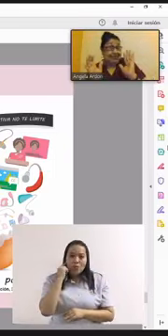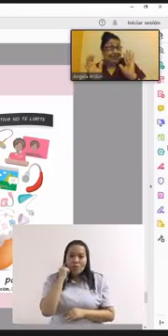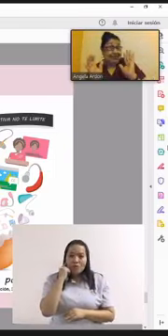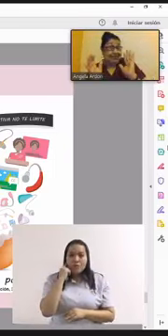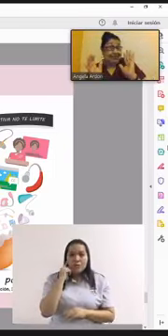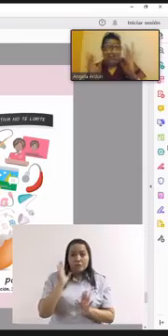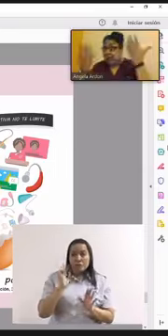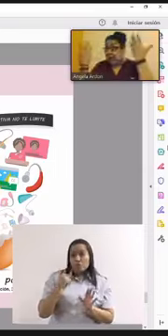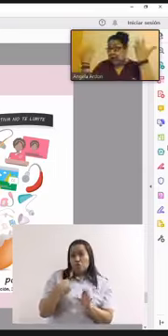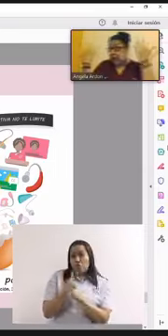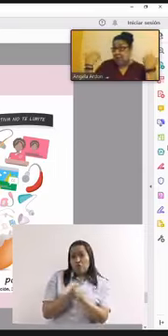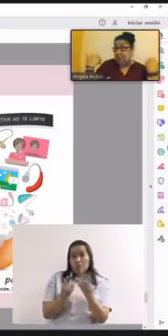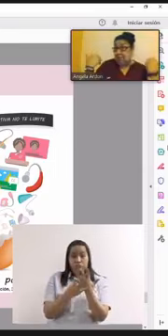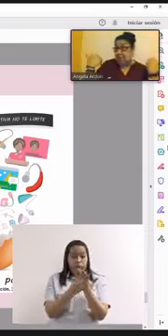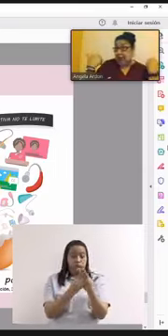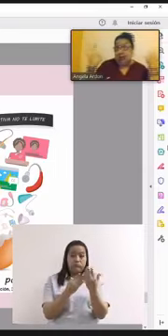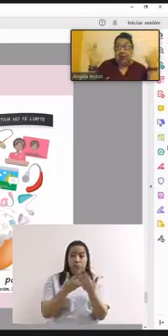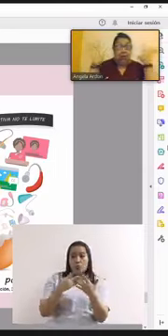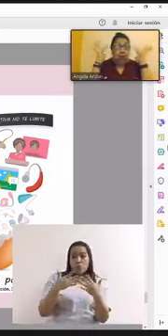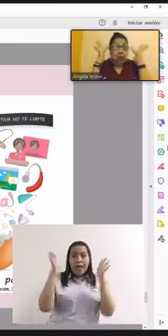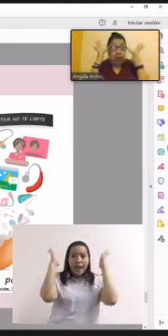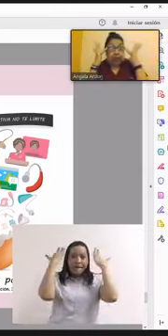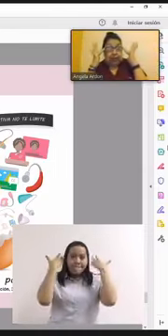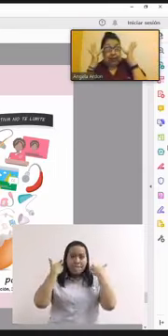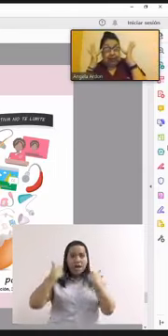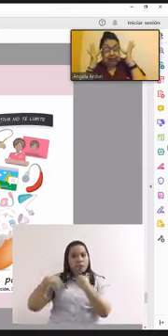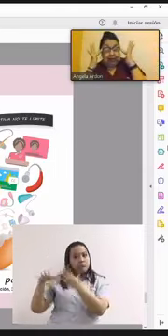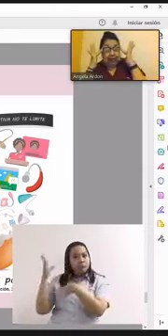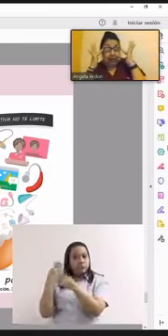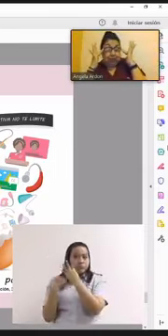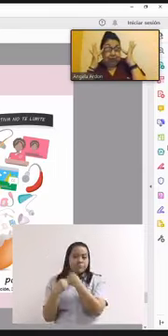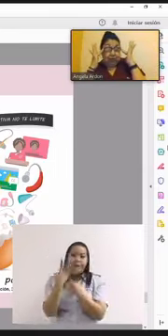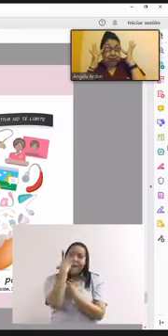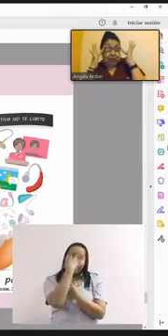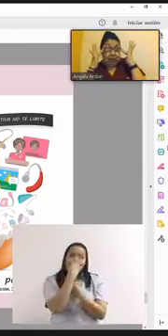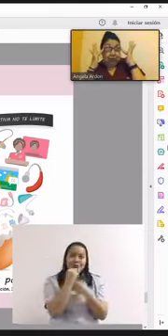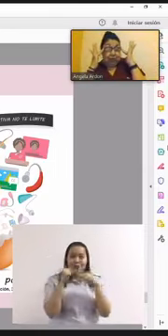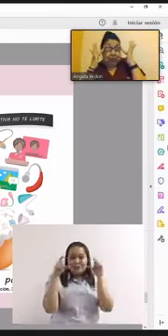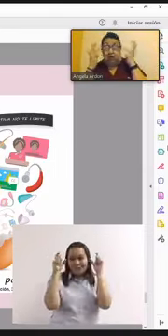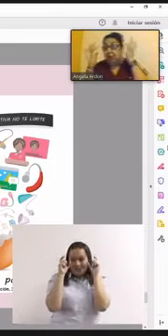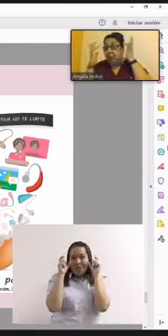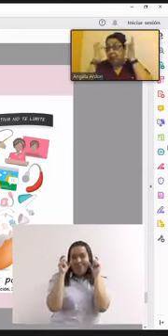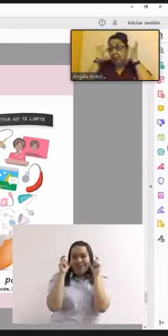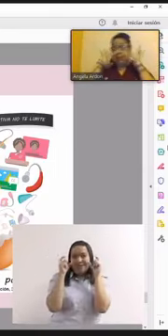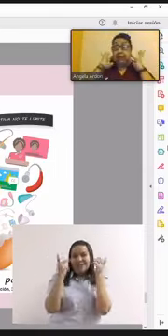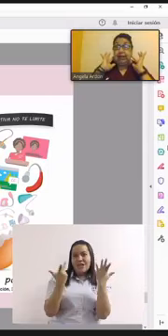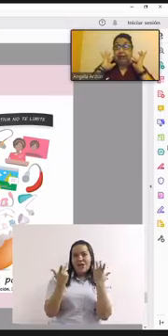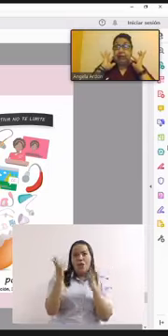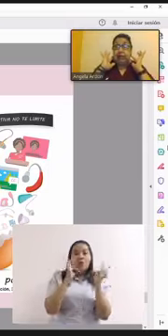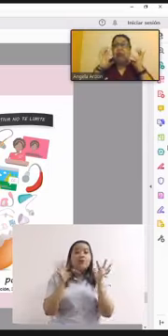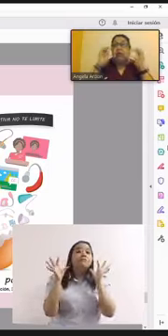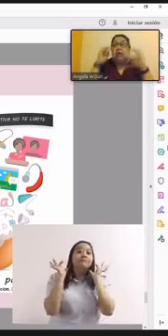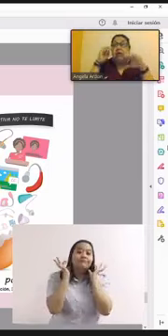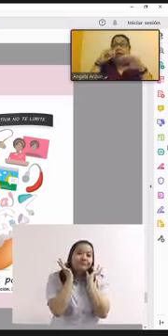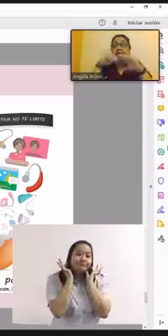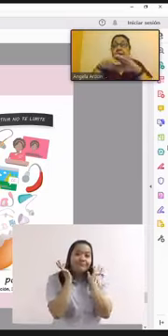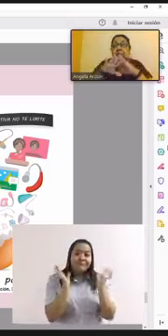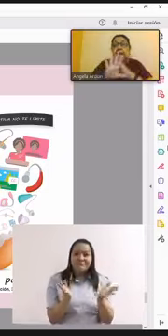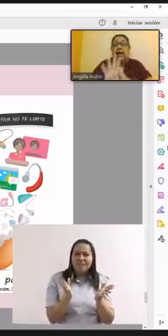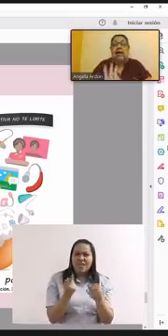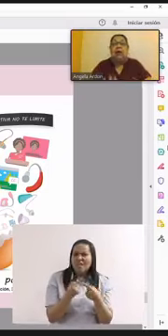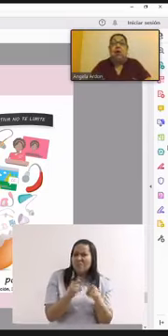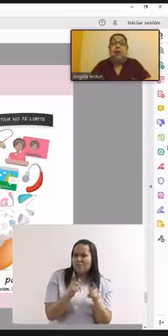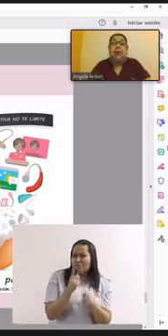uñas, nos arreglamos el pelo, buscamos lindos anteojos, nos ponemos aritos. Pero ¿quién se